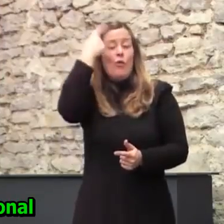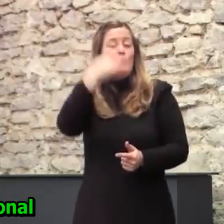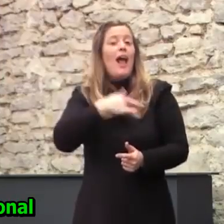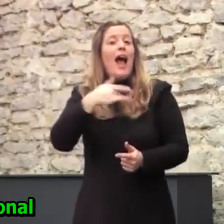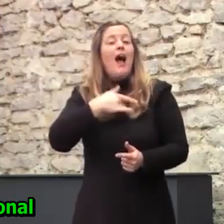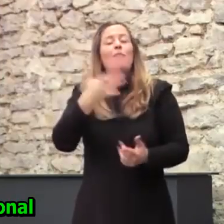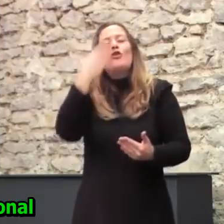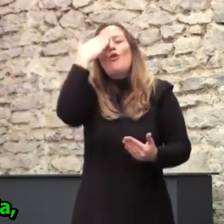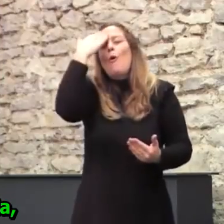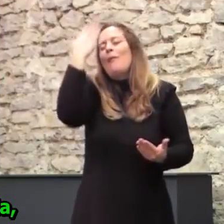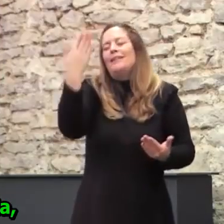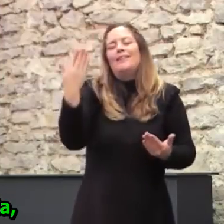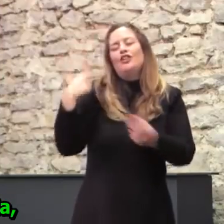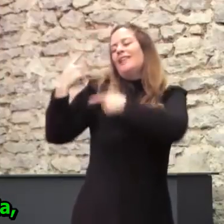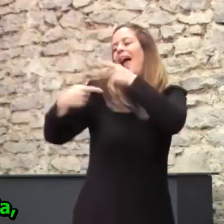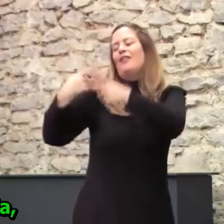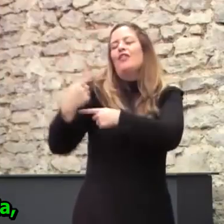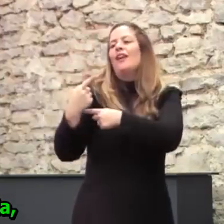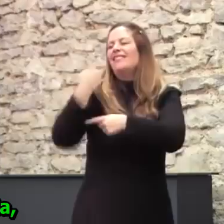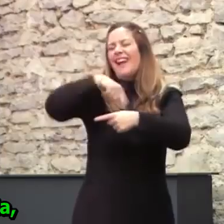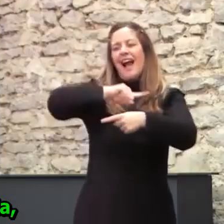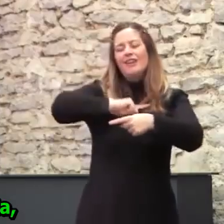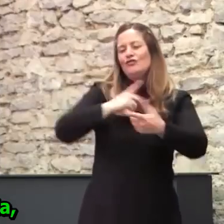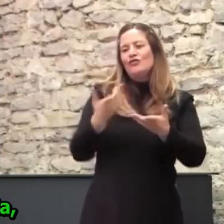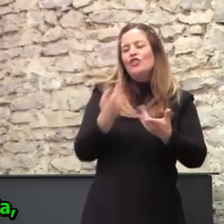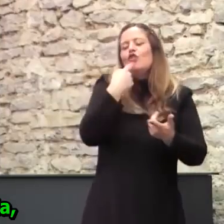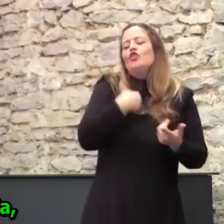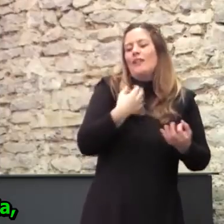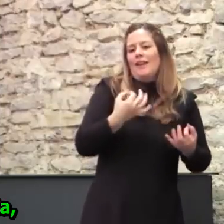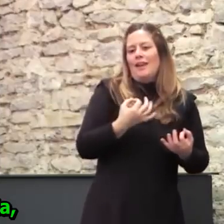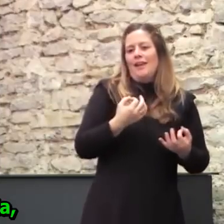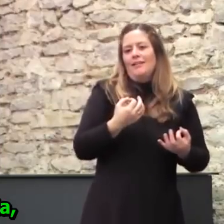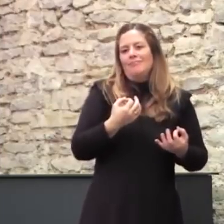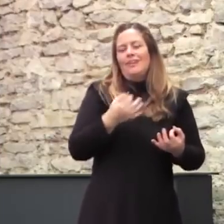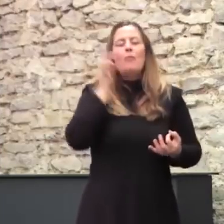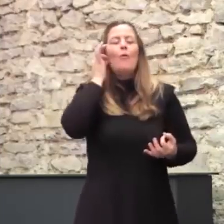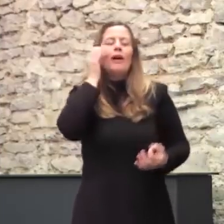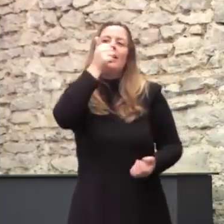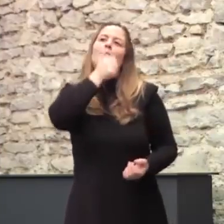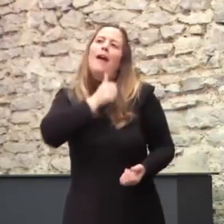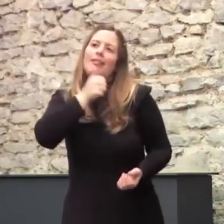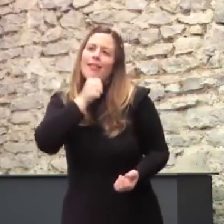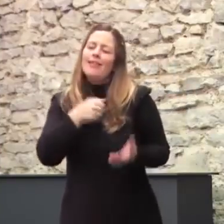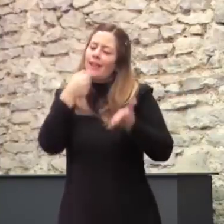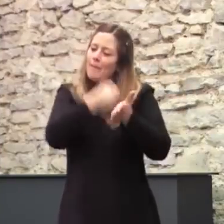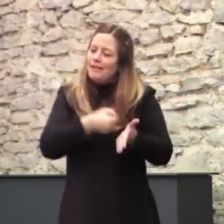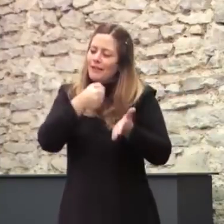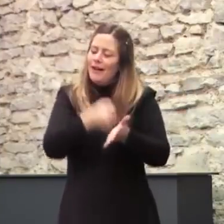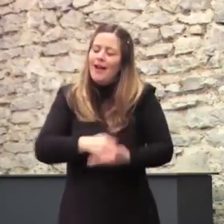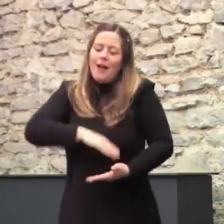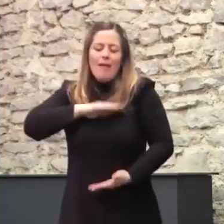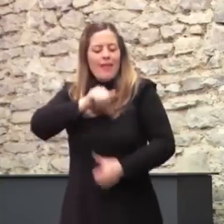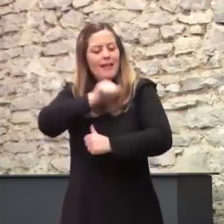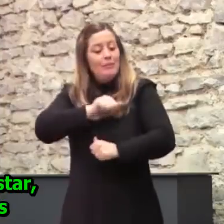del amor romántico tradicional, es que la perseverancia, la paciencia, la capacidad de esperar tiene